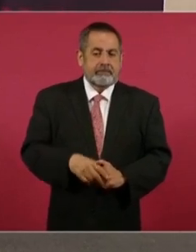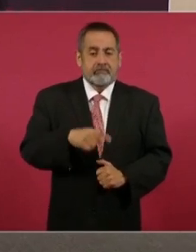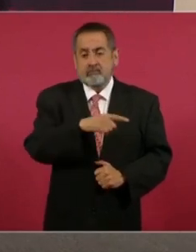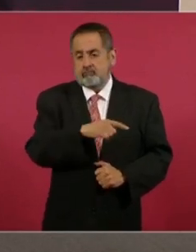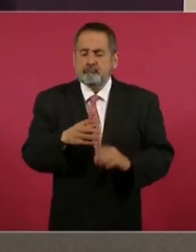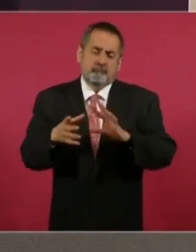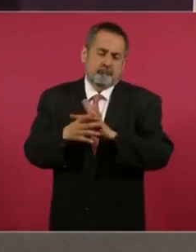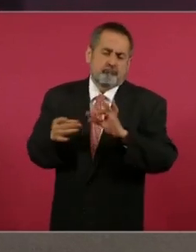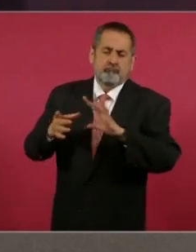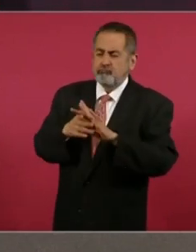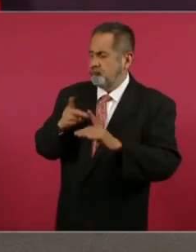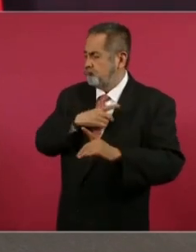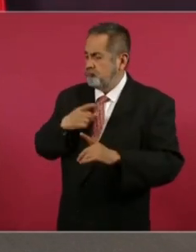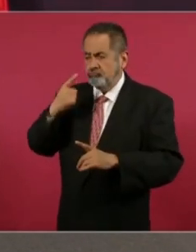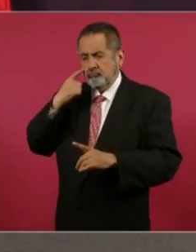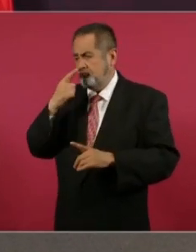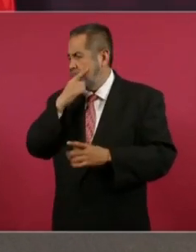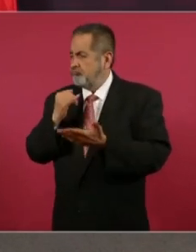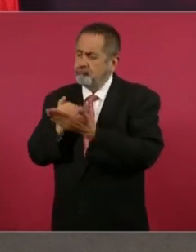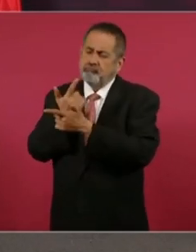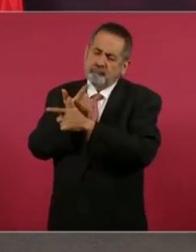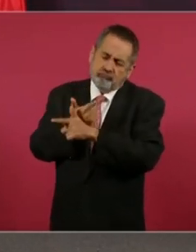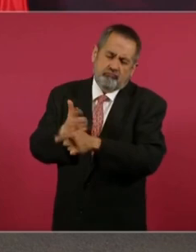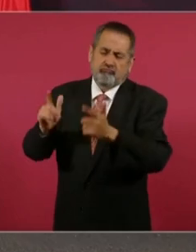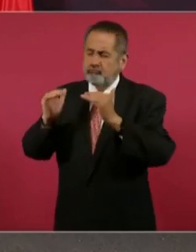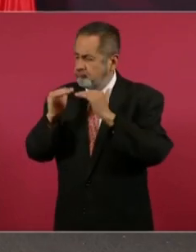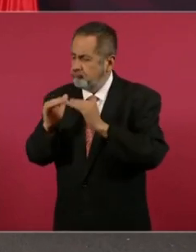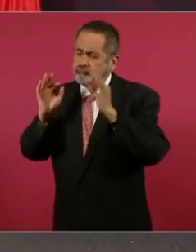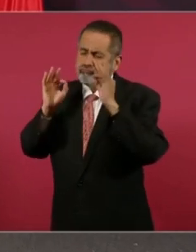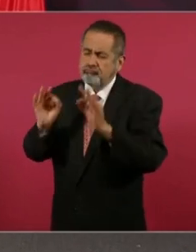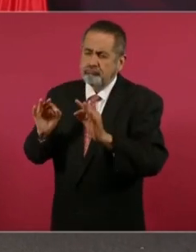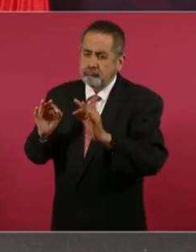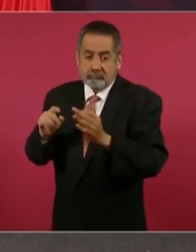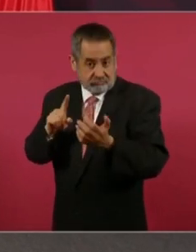democracia, ¿no? ¿Y había democracia?